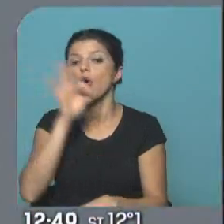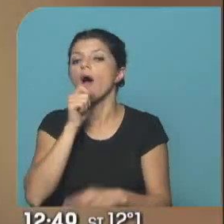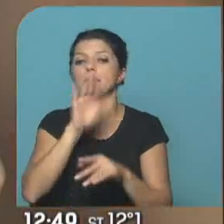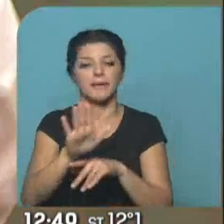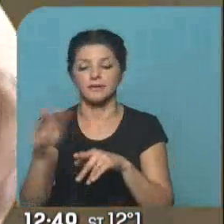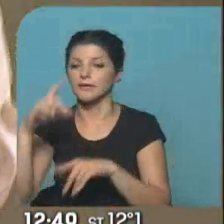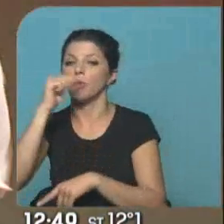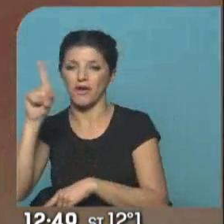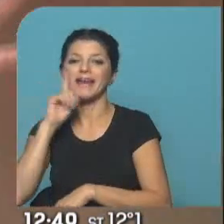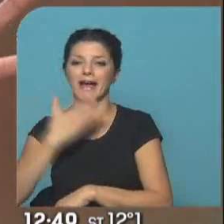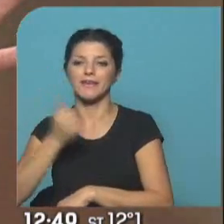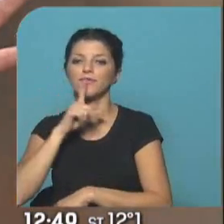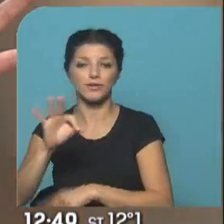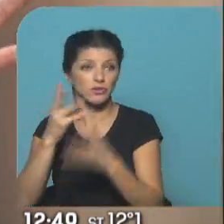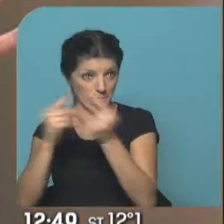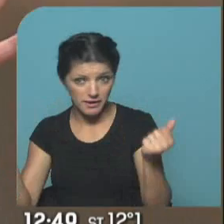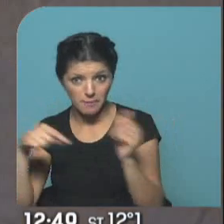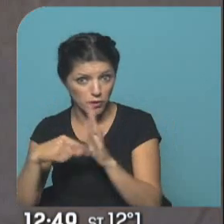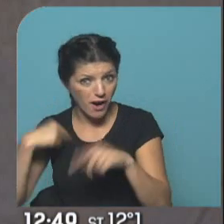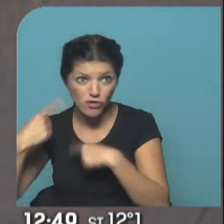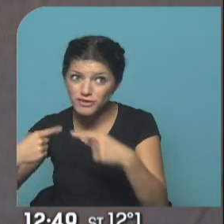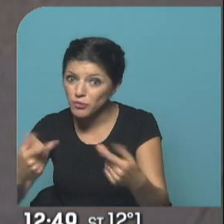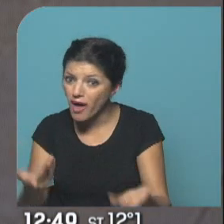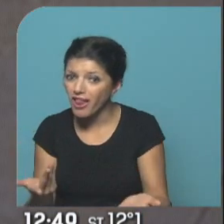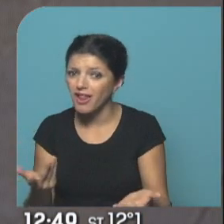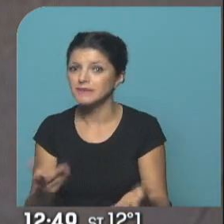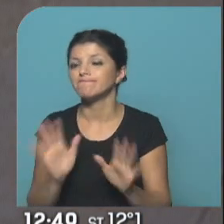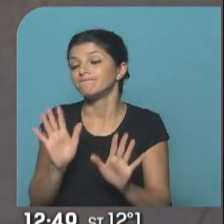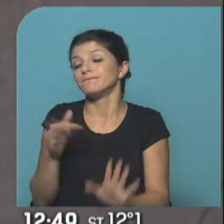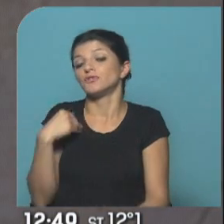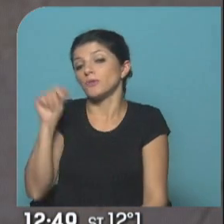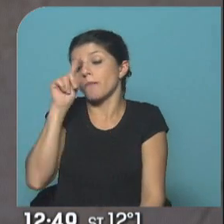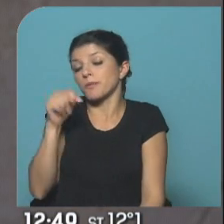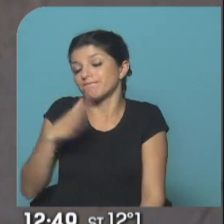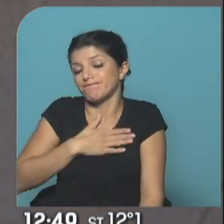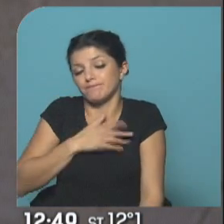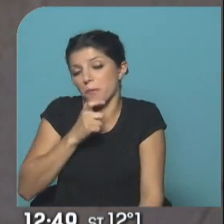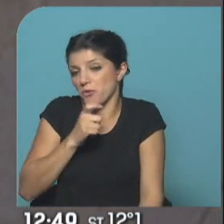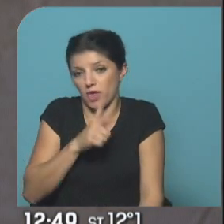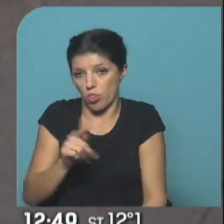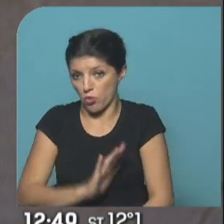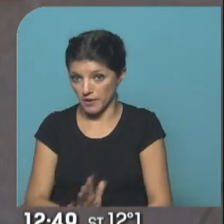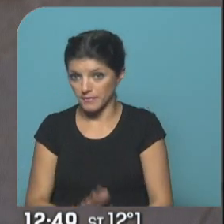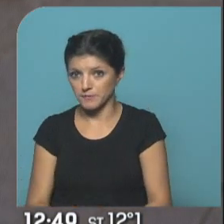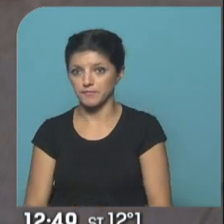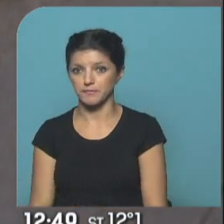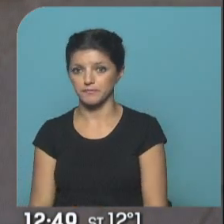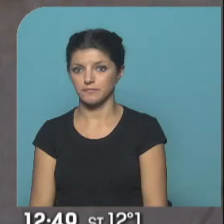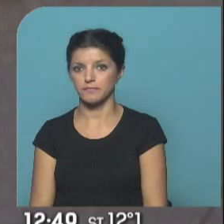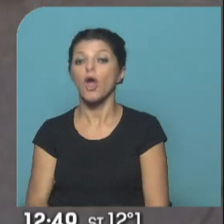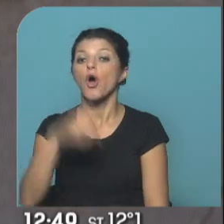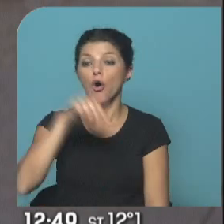existir el califato, esos tentáculos van a seguir actuando. Esa es una pregunta, yo por lo menos no tengo respuesta, digamos, en un momento en el que el